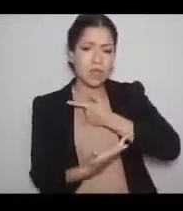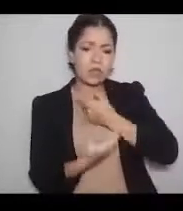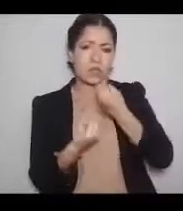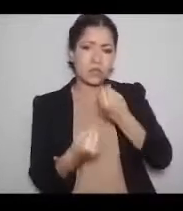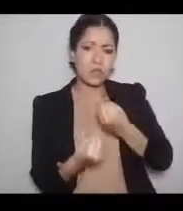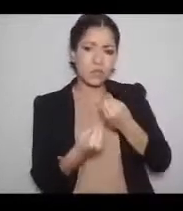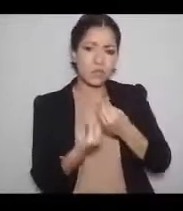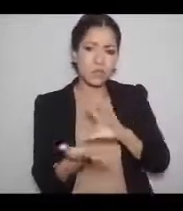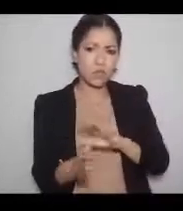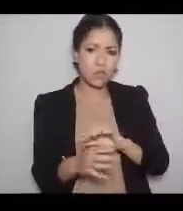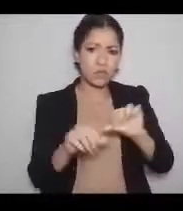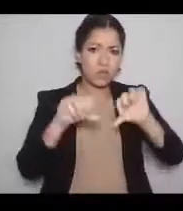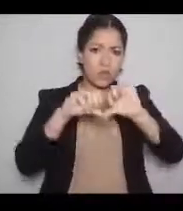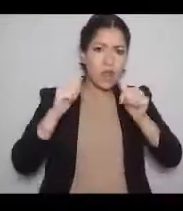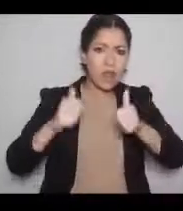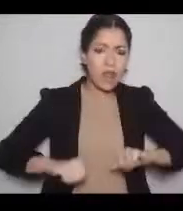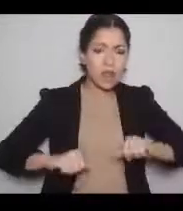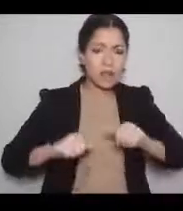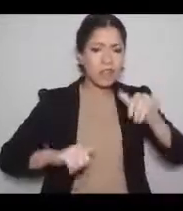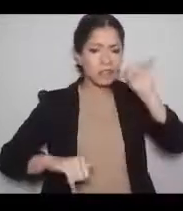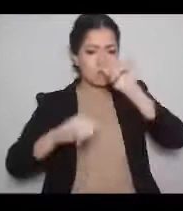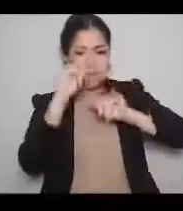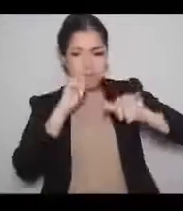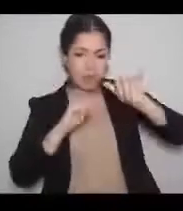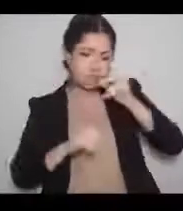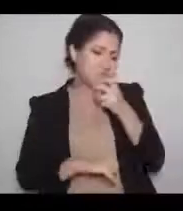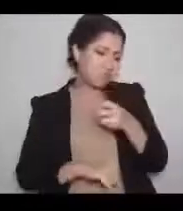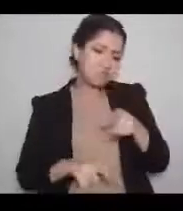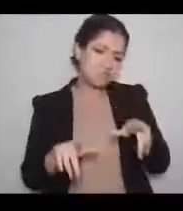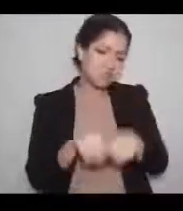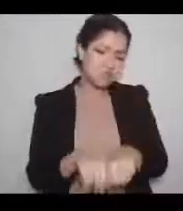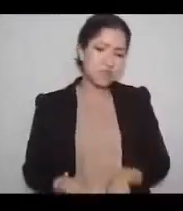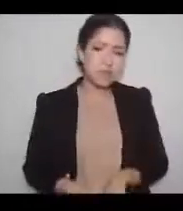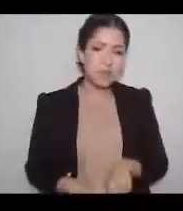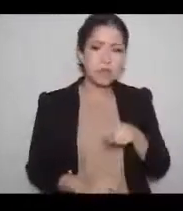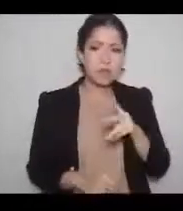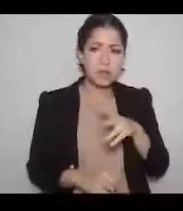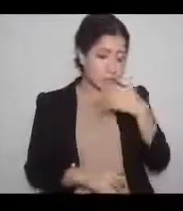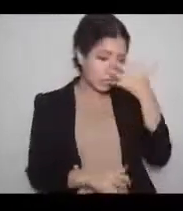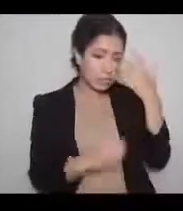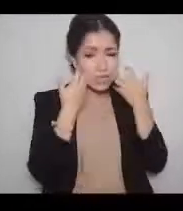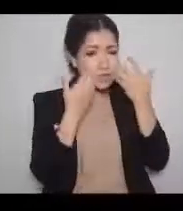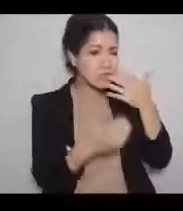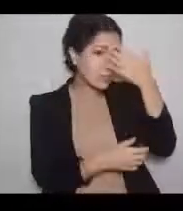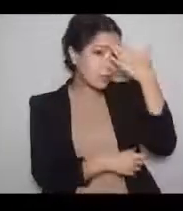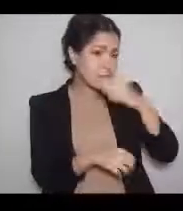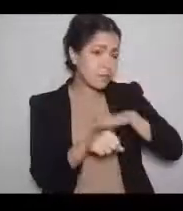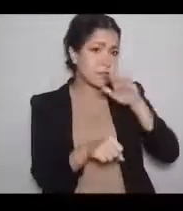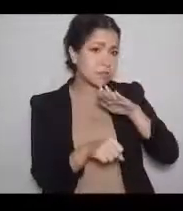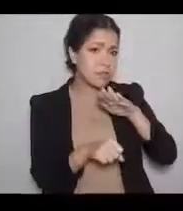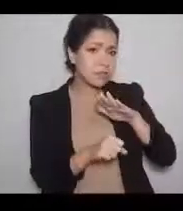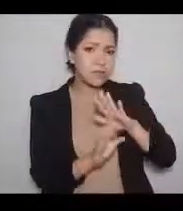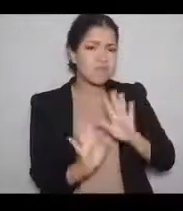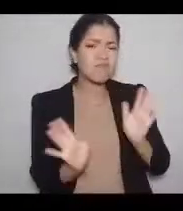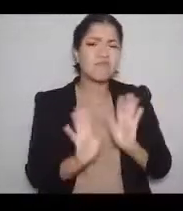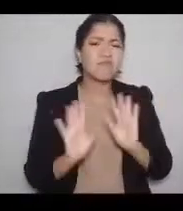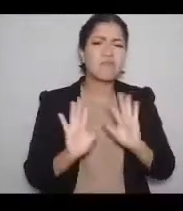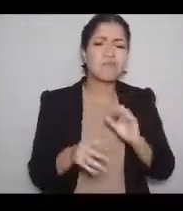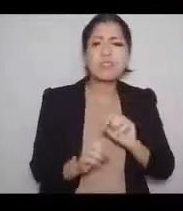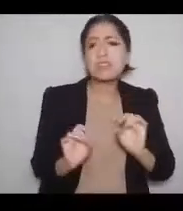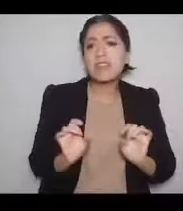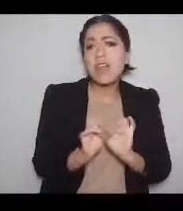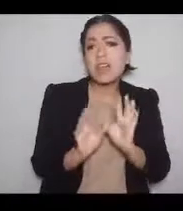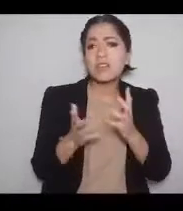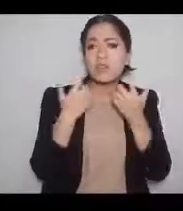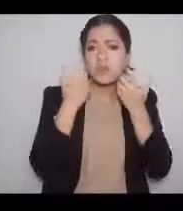Le tenía ojerito. No quiso estar conmigo. ¿O no lo dejaron? Mi mamá se mató, él pudo haberme buscado. Se puede vivir